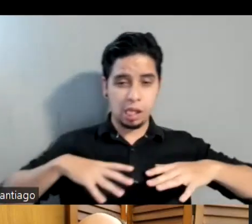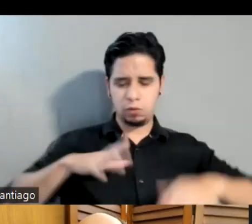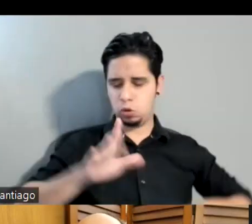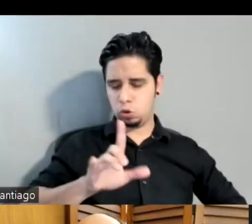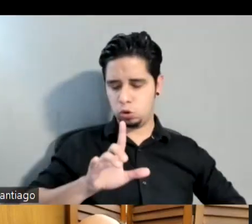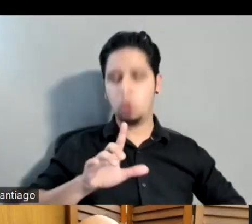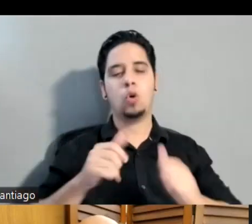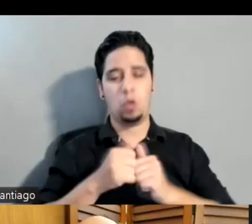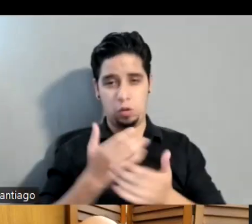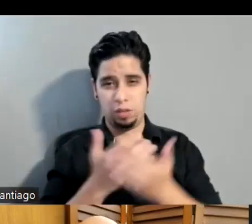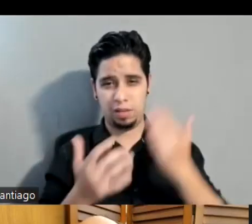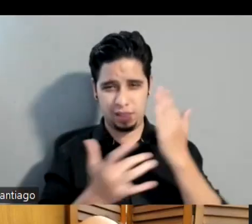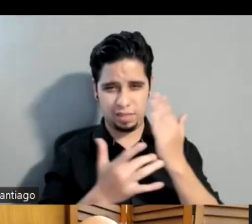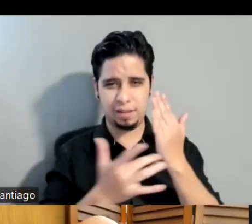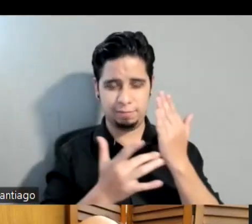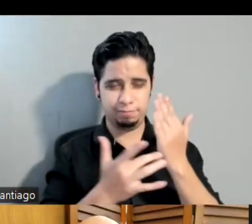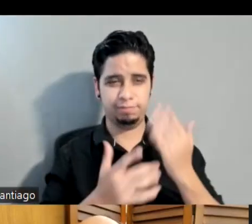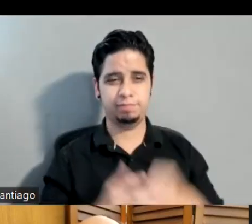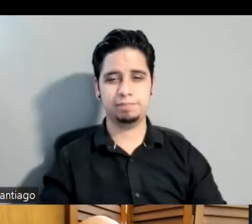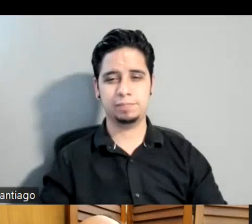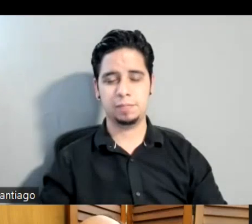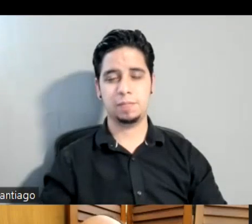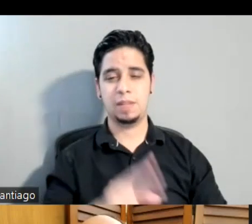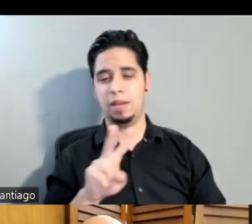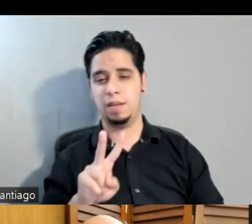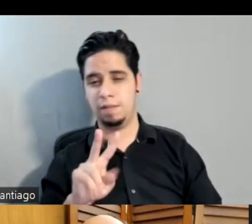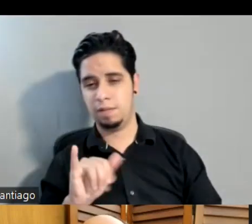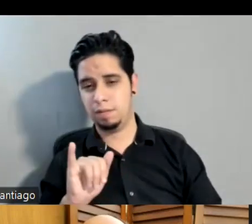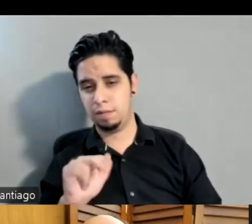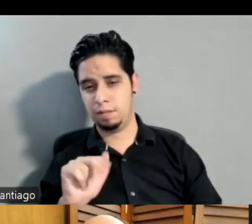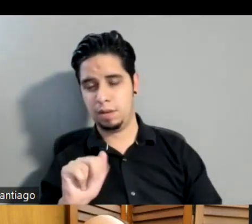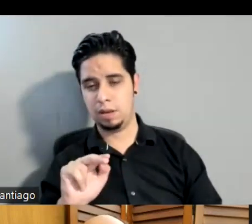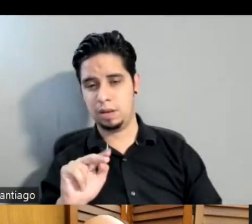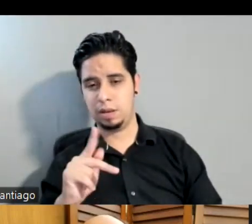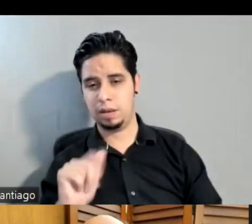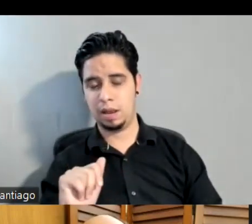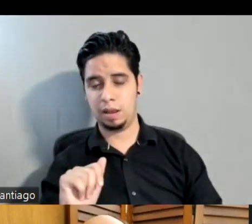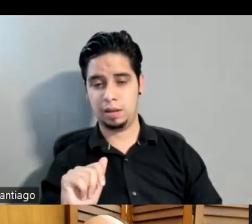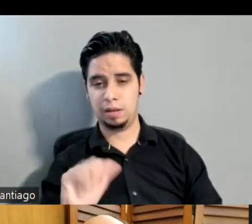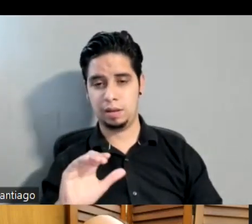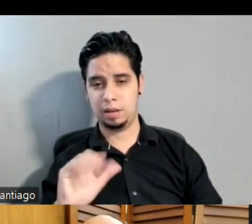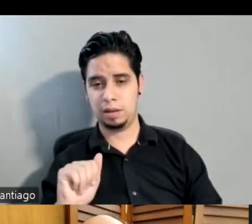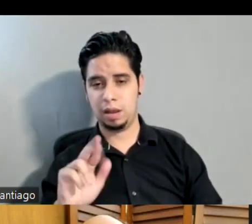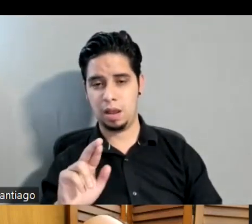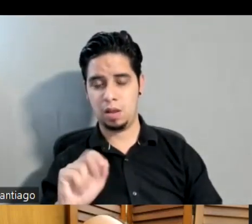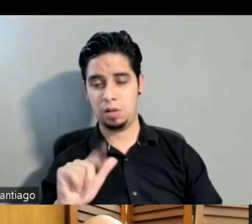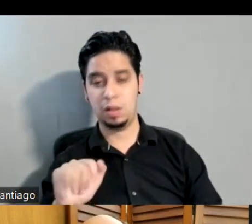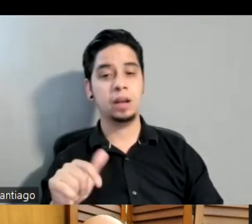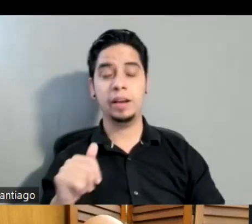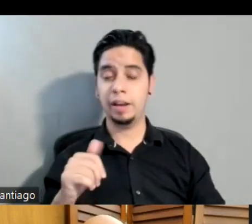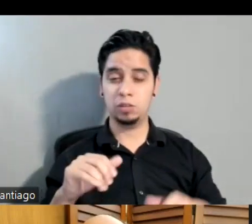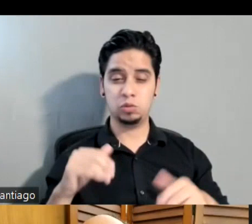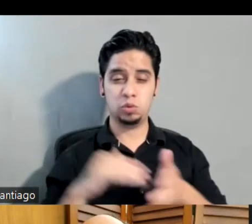técnicas. Bianca Carolina, que es una muchacha estudiante de teatro de Cagua,